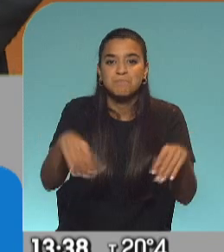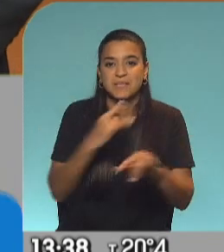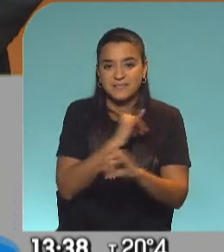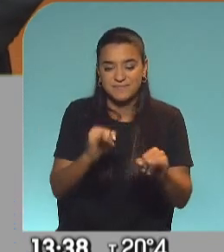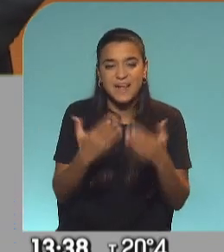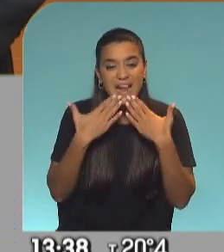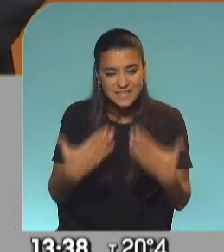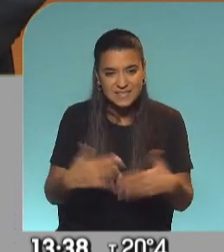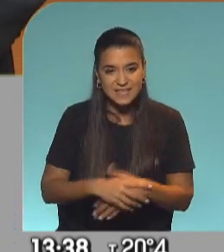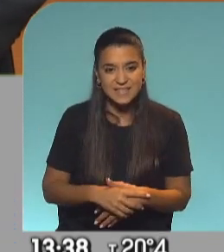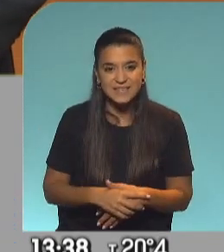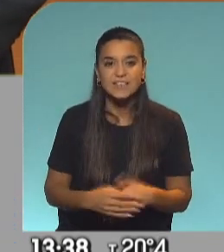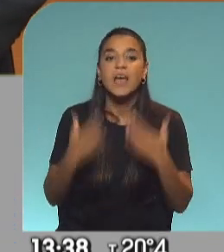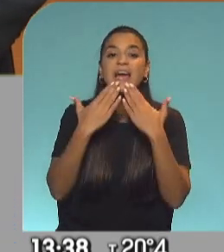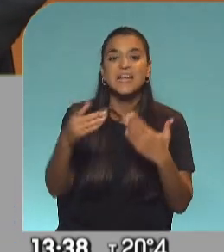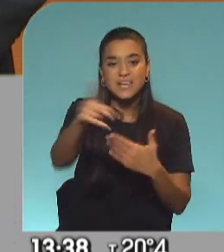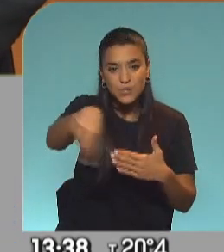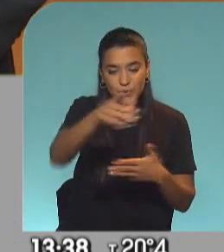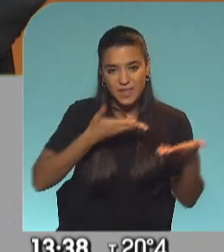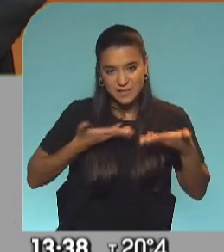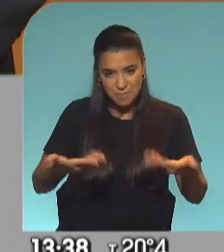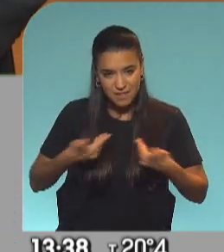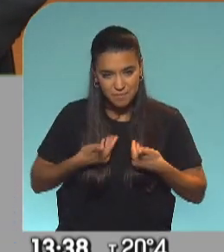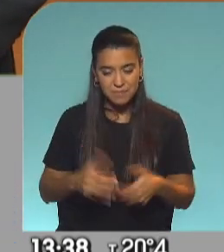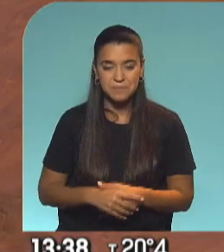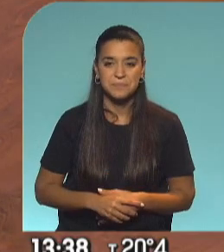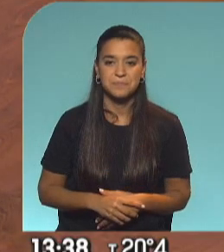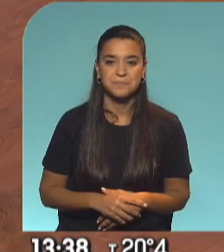gracias. Gracias a ustedes por la invitación.